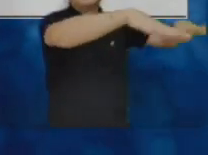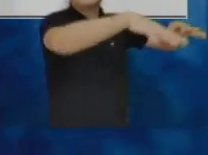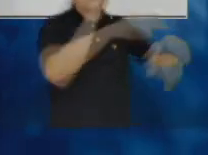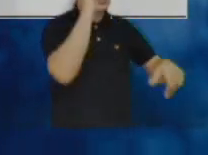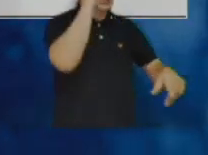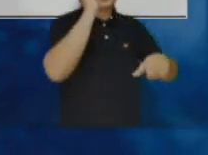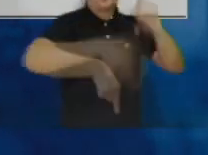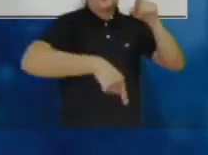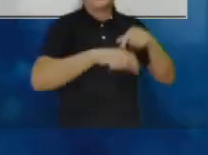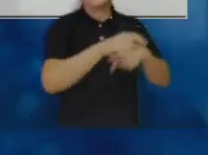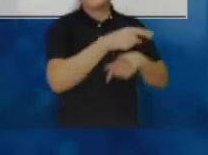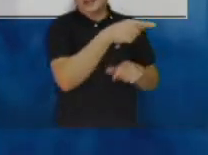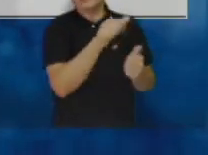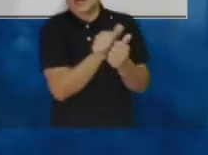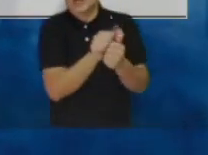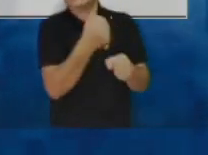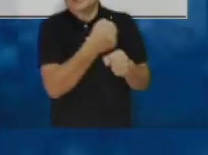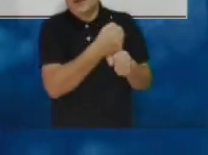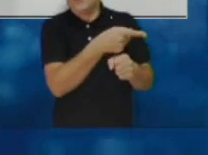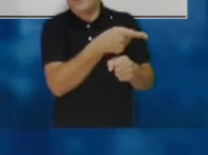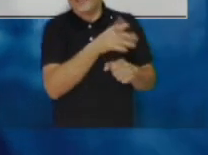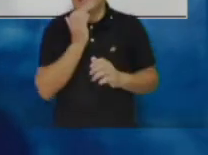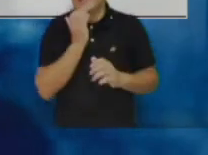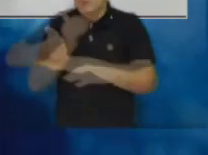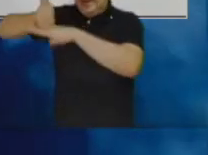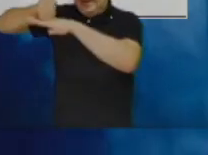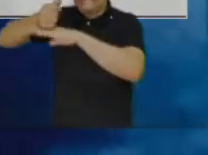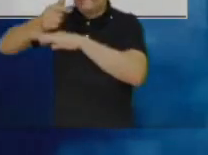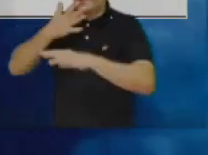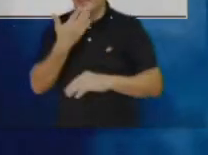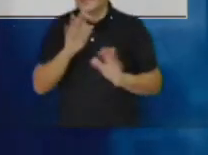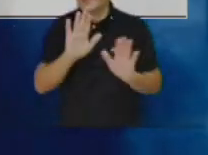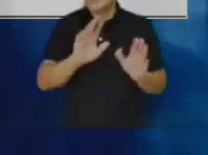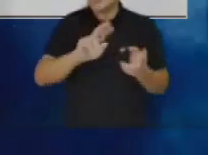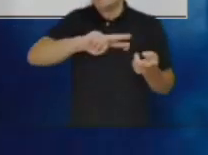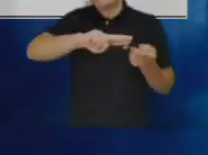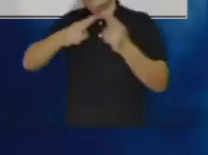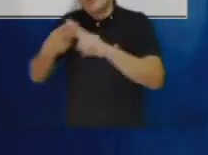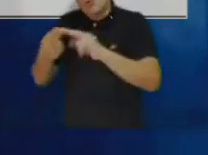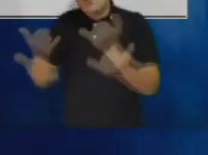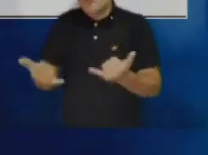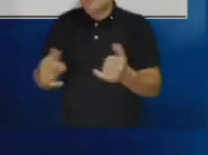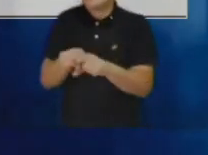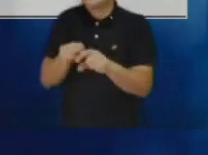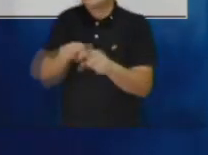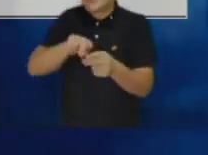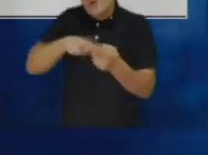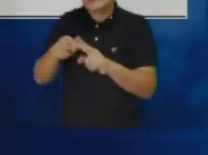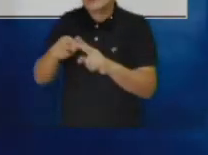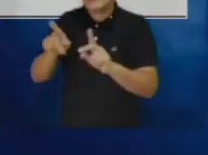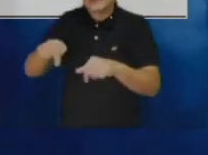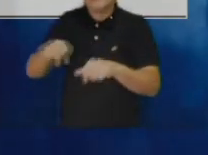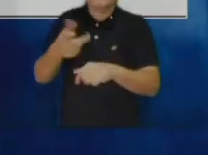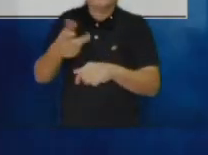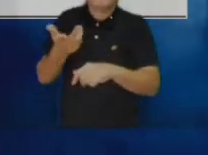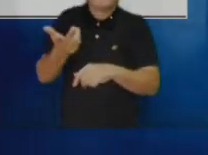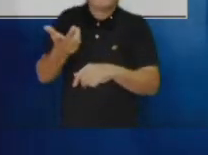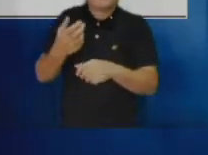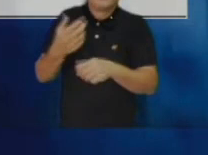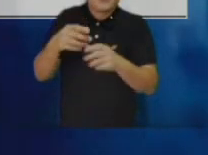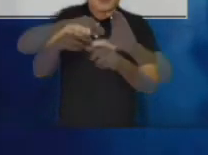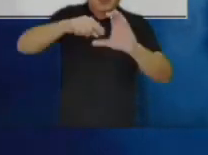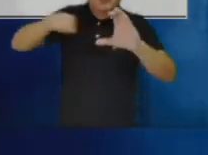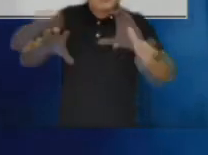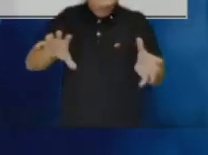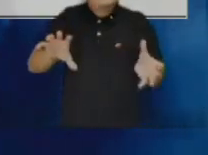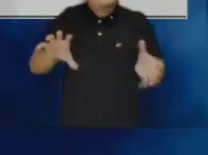La respuesta de la NFR primero puede ser ejercer como labores de policía en las radiofrecuencias, y es